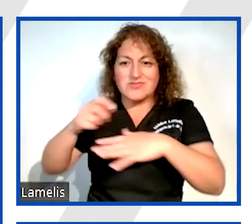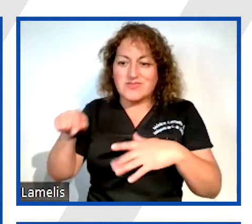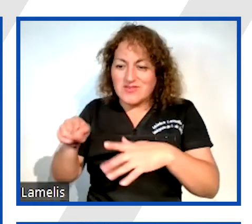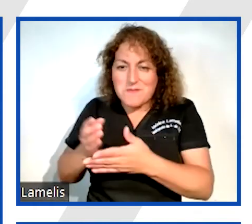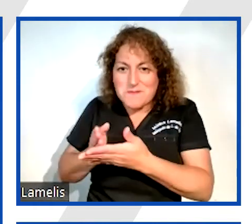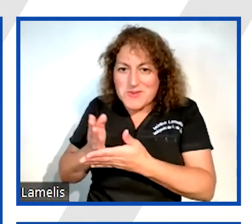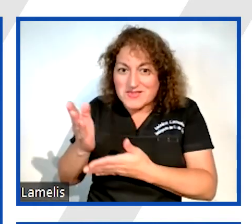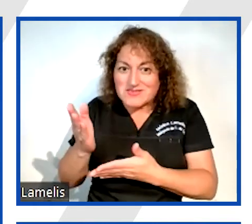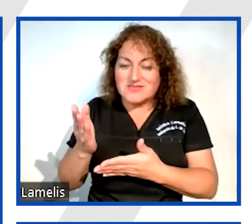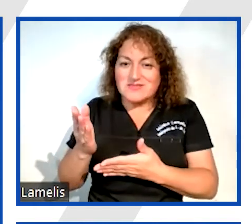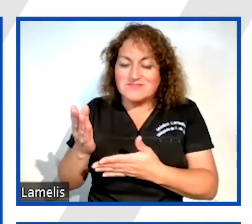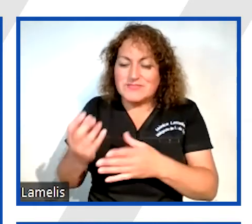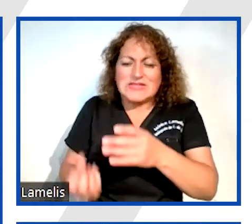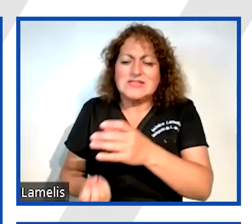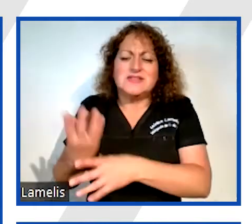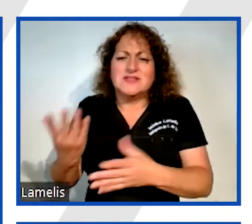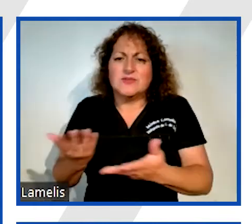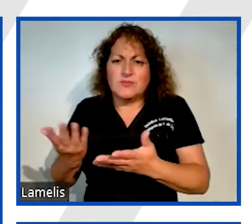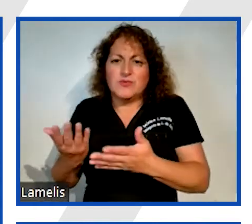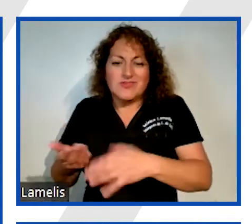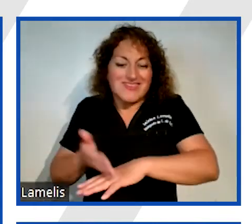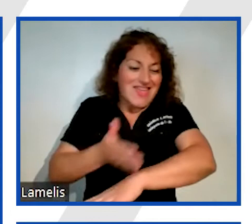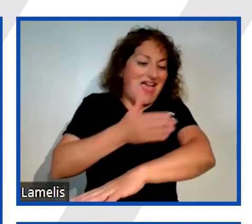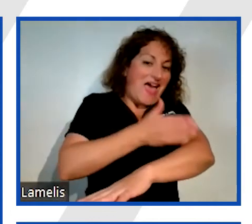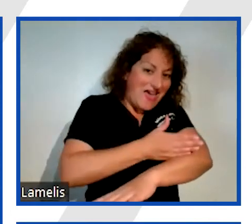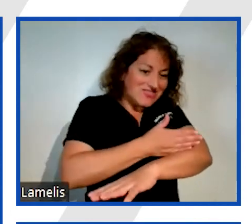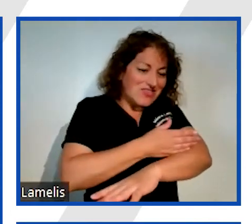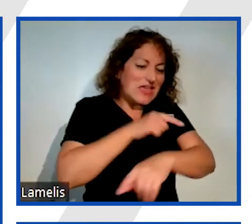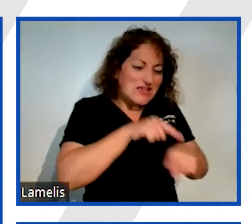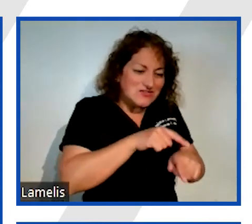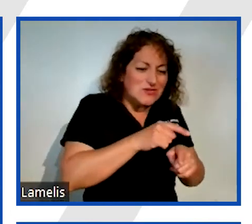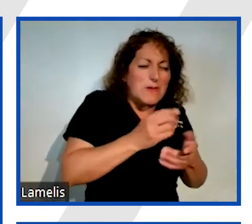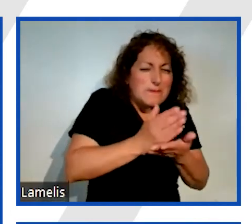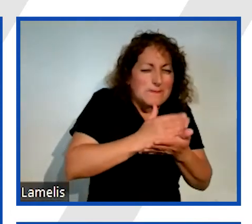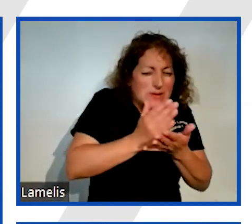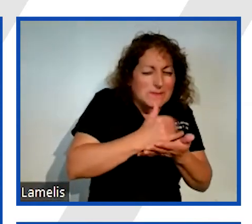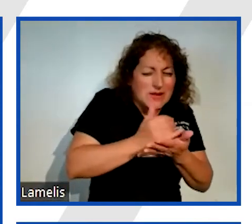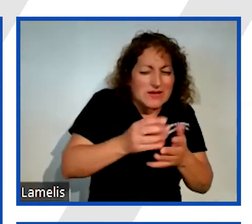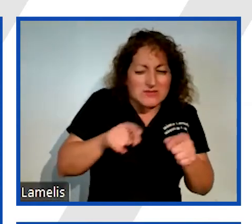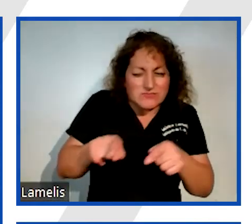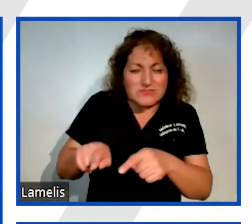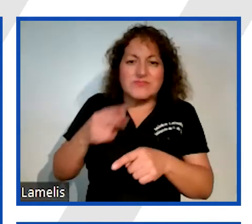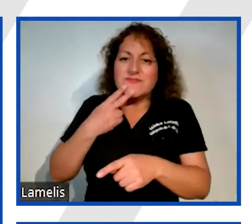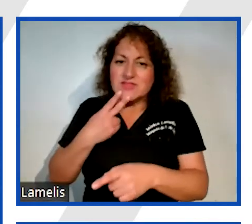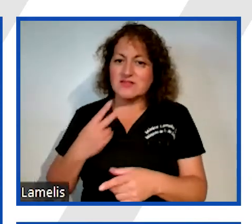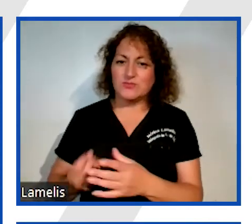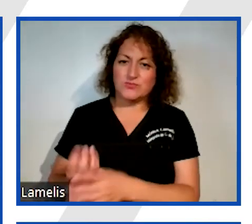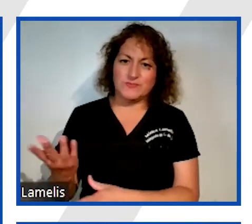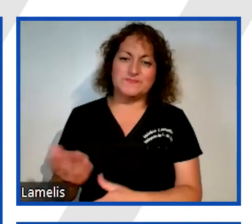conocieron gracias a todas estas cosas anteriores porque porque como estaban todos separados empezaron a especificar ser cada uno de los